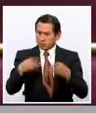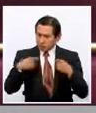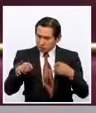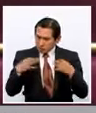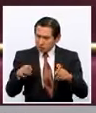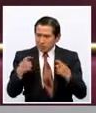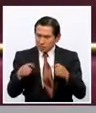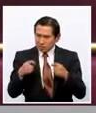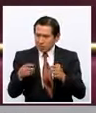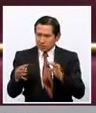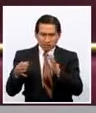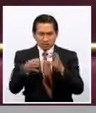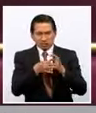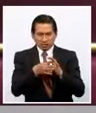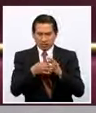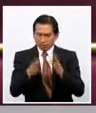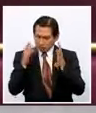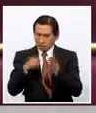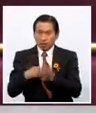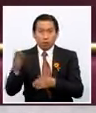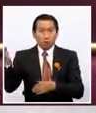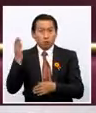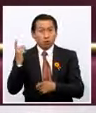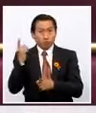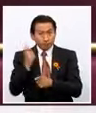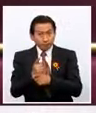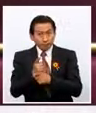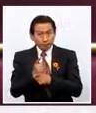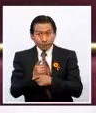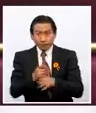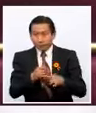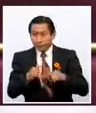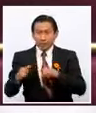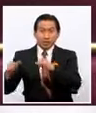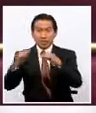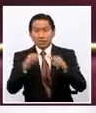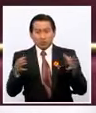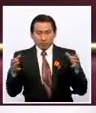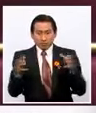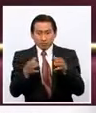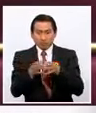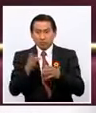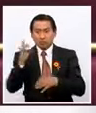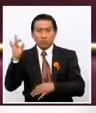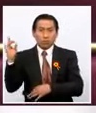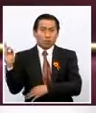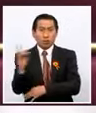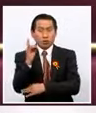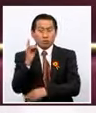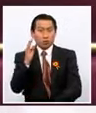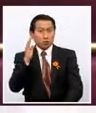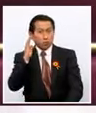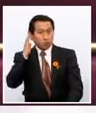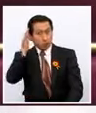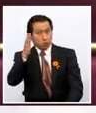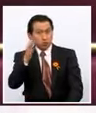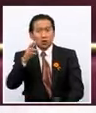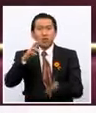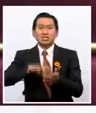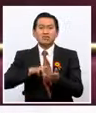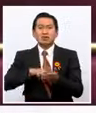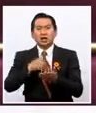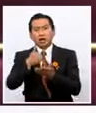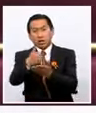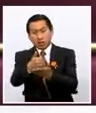y si hacemos entre todos una visión del país basada aguilar en la idea de ayudarnos unos